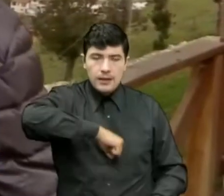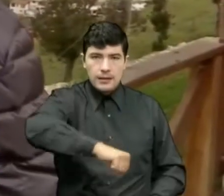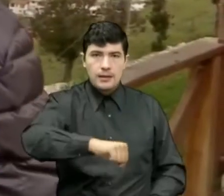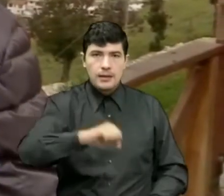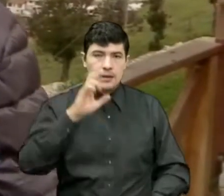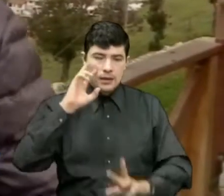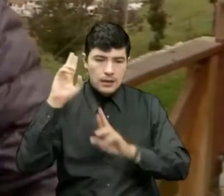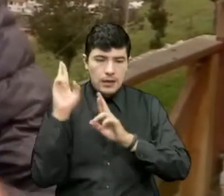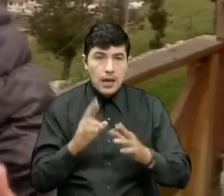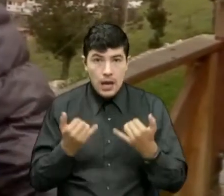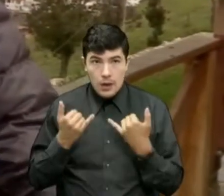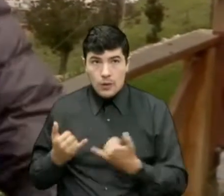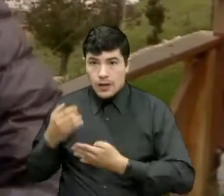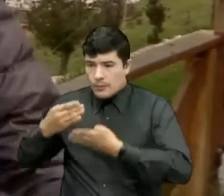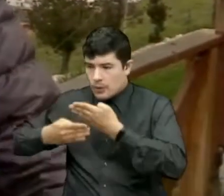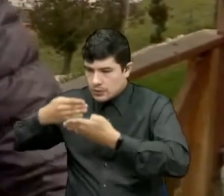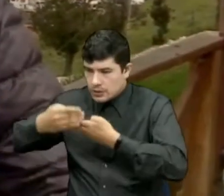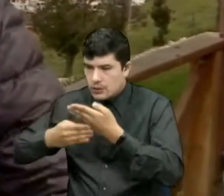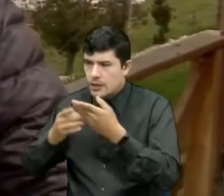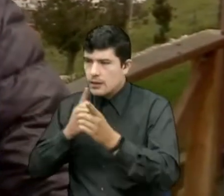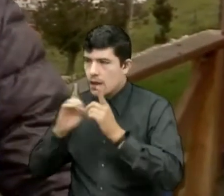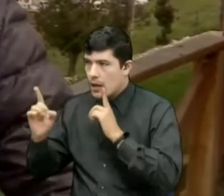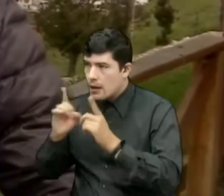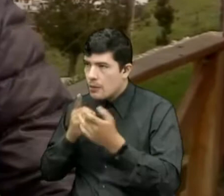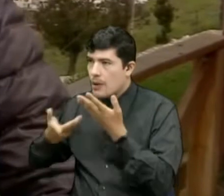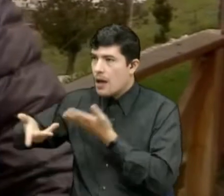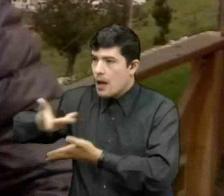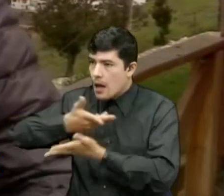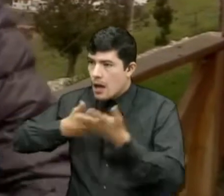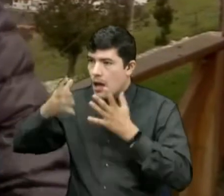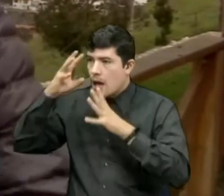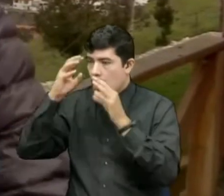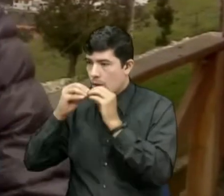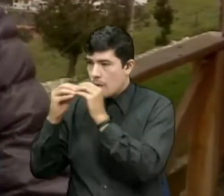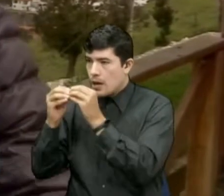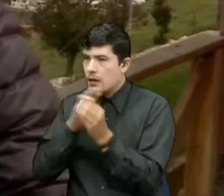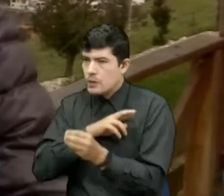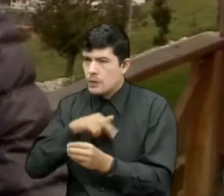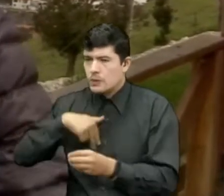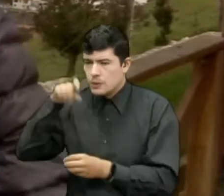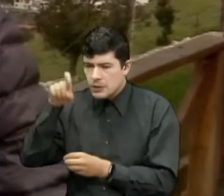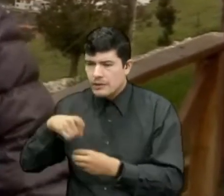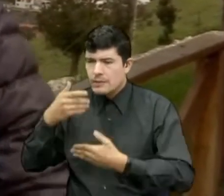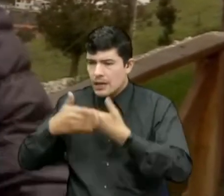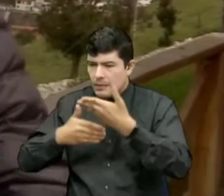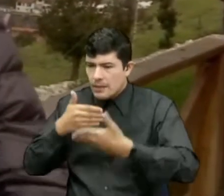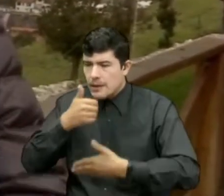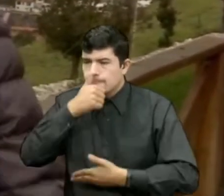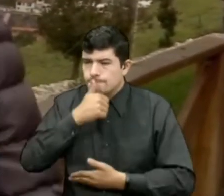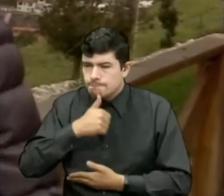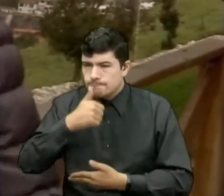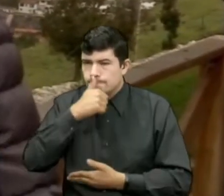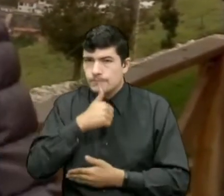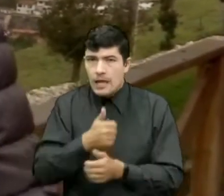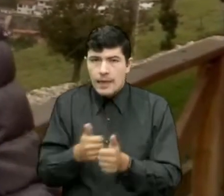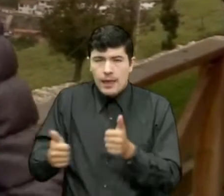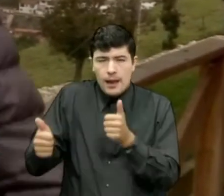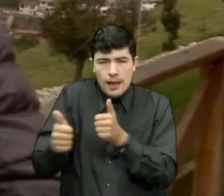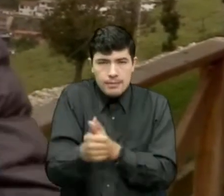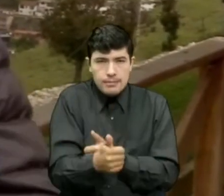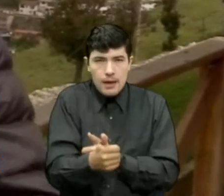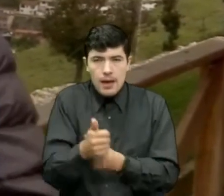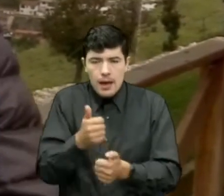eso estamos ahora mismo, en el diálogo, en la concertación, y seamos pacientes, no nos adelantemos a dónde va a estar la